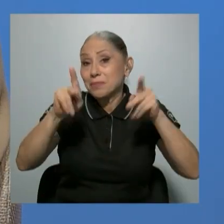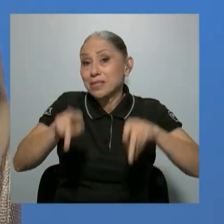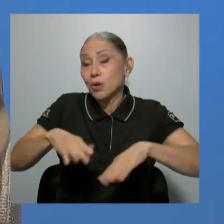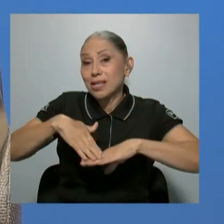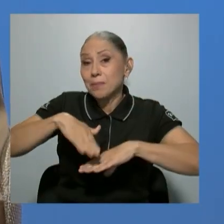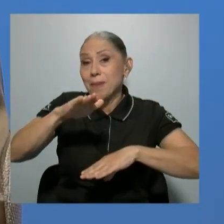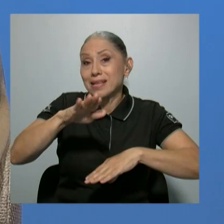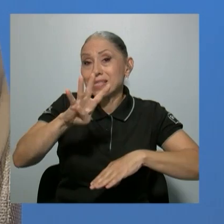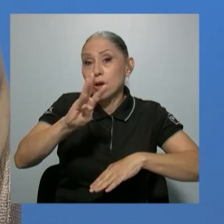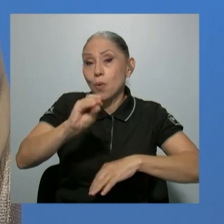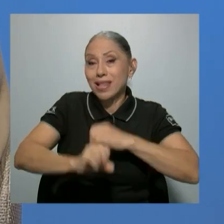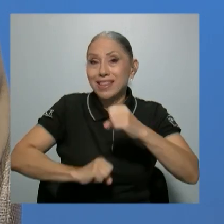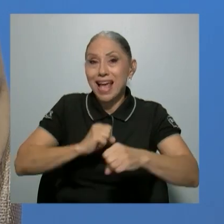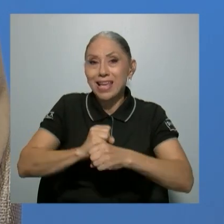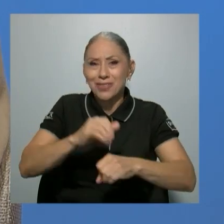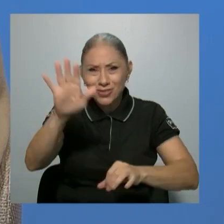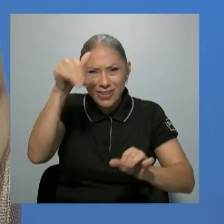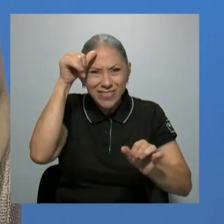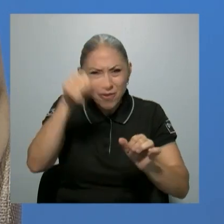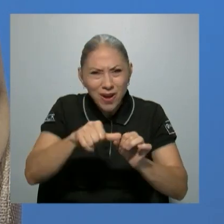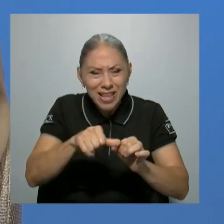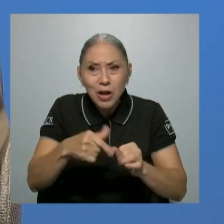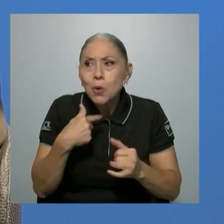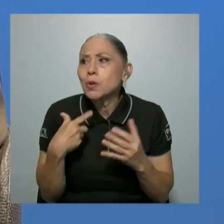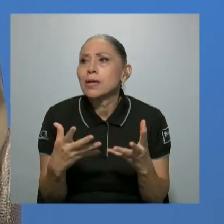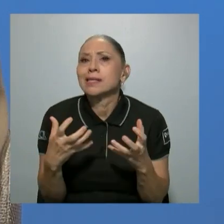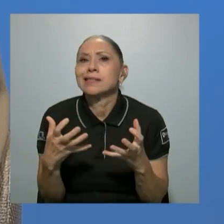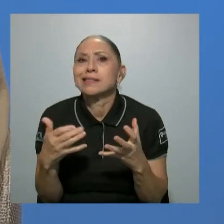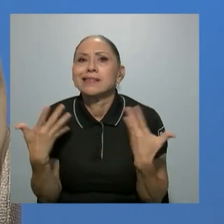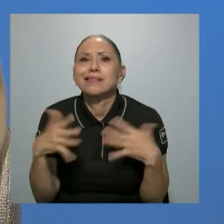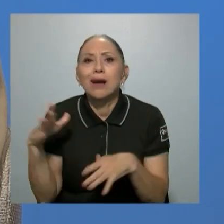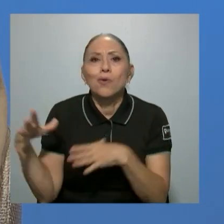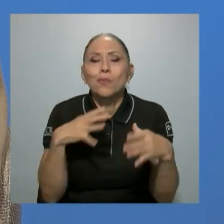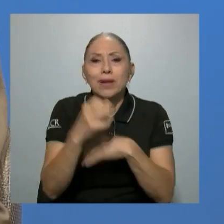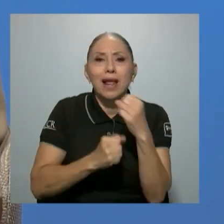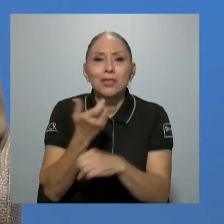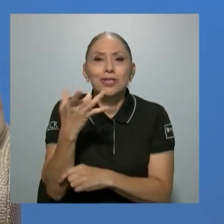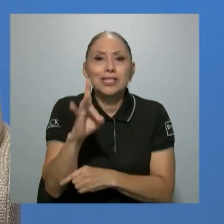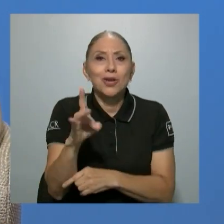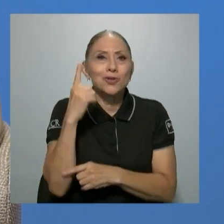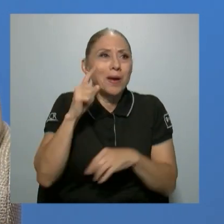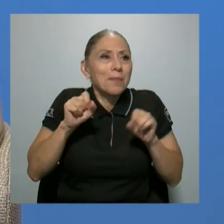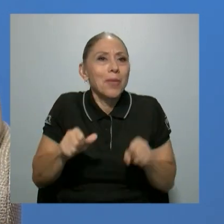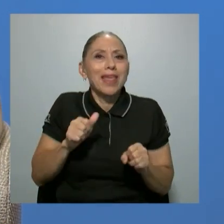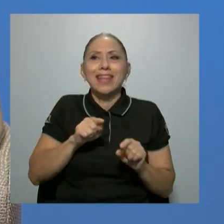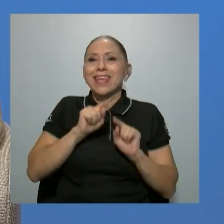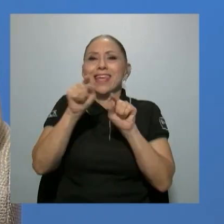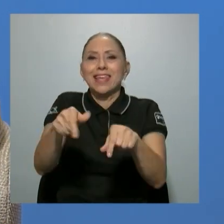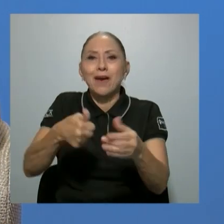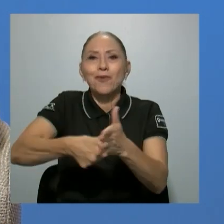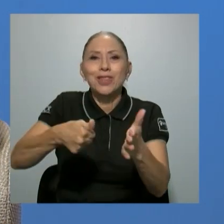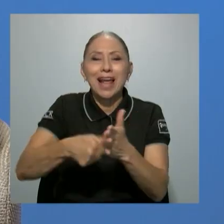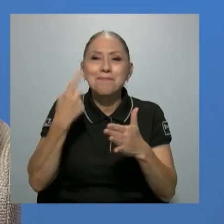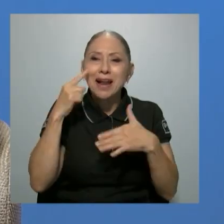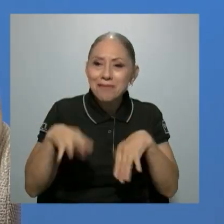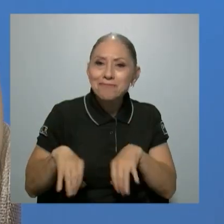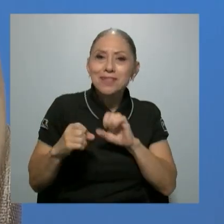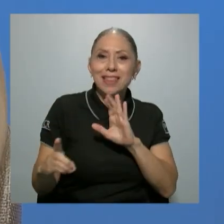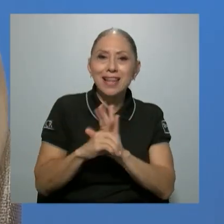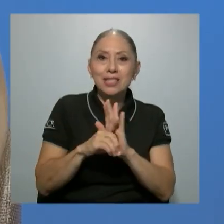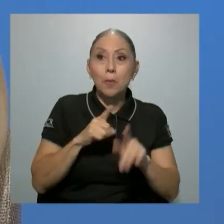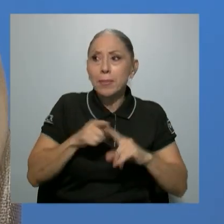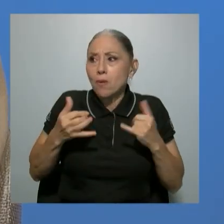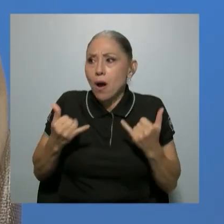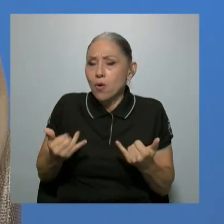uno estaba deseando cumplir 18 años para salir a votar, ejercer ese derecho. Bueno, las nuevas generaciones cada vez están